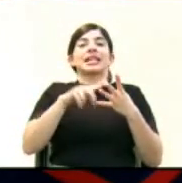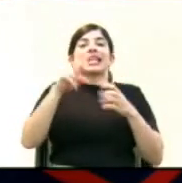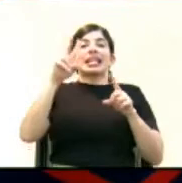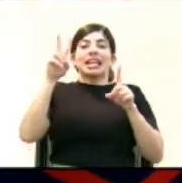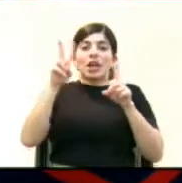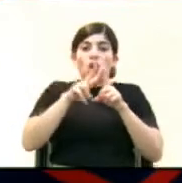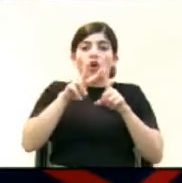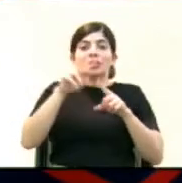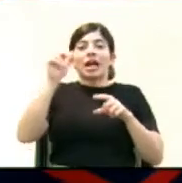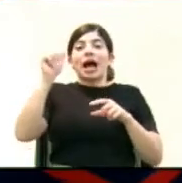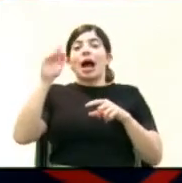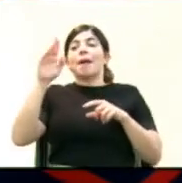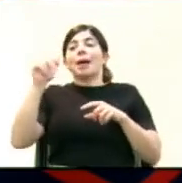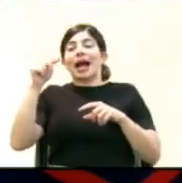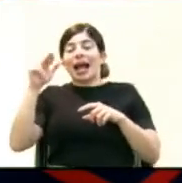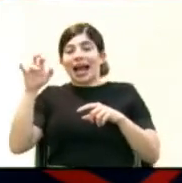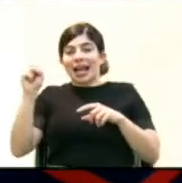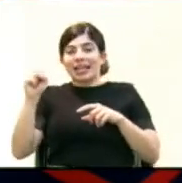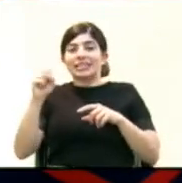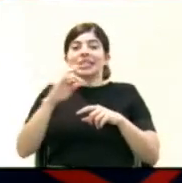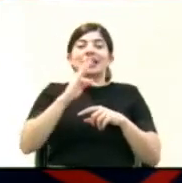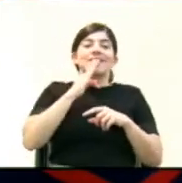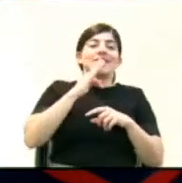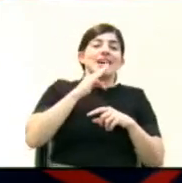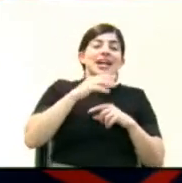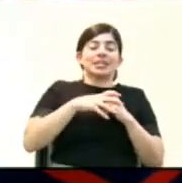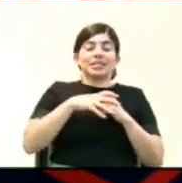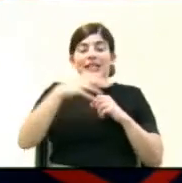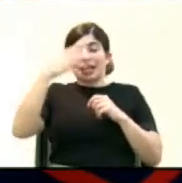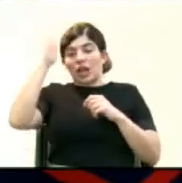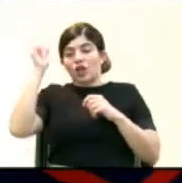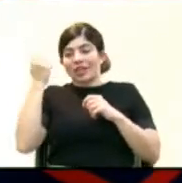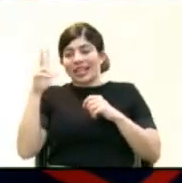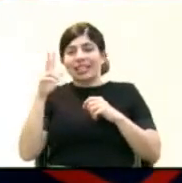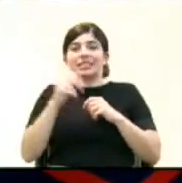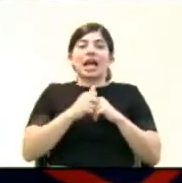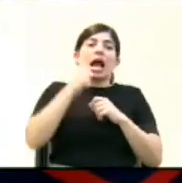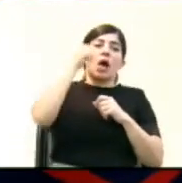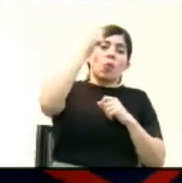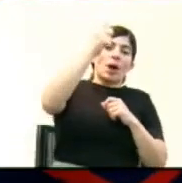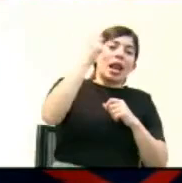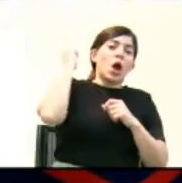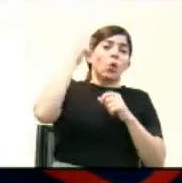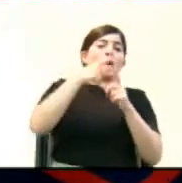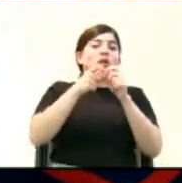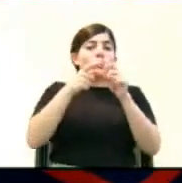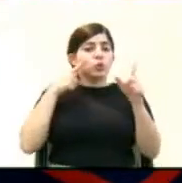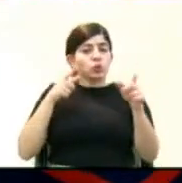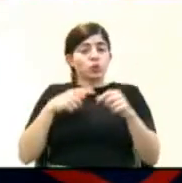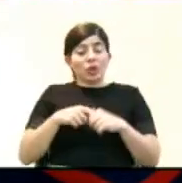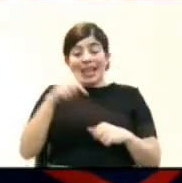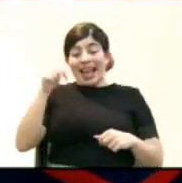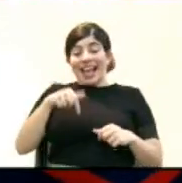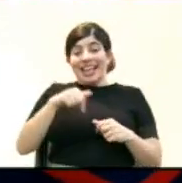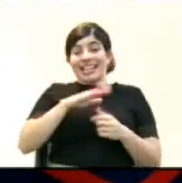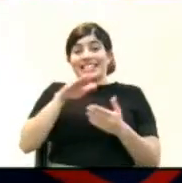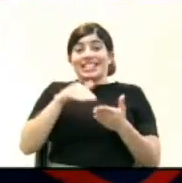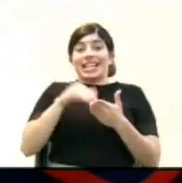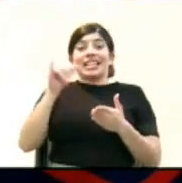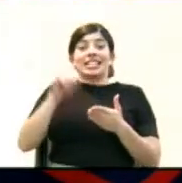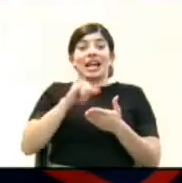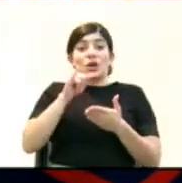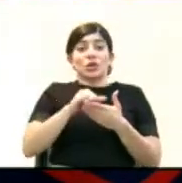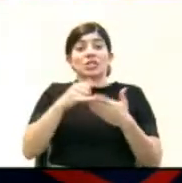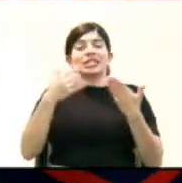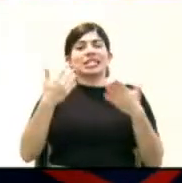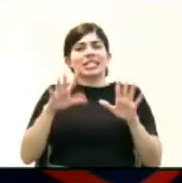Avangares, en Tibás, en León 13, en Alajuela, en el sector de Guatuso. Y por ejemplo, aquí en el centro de San José hemos